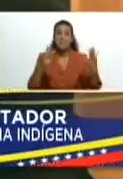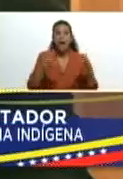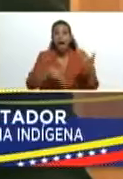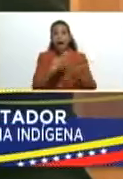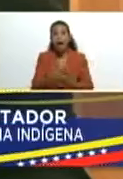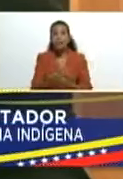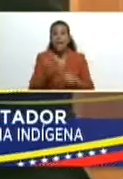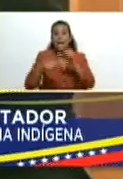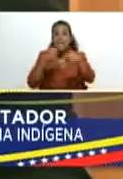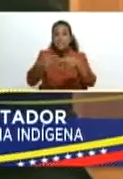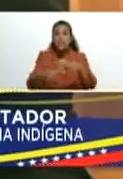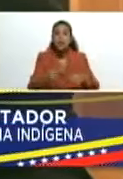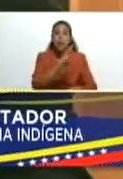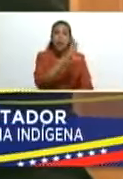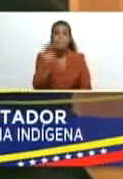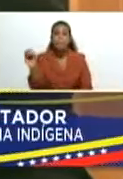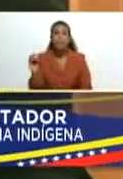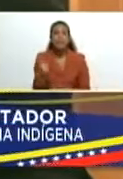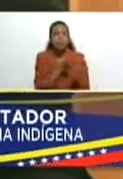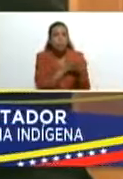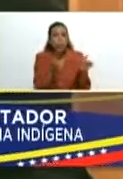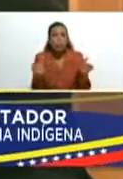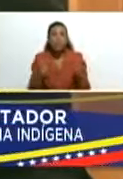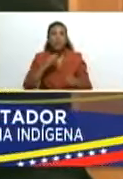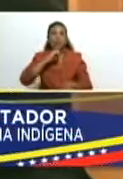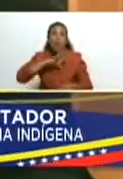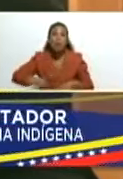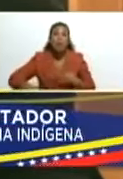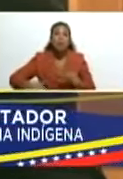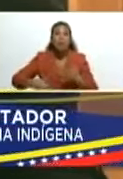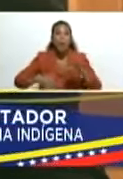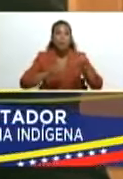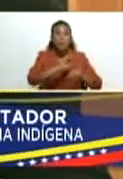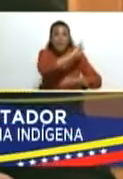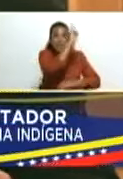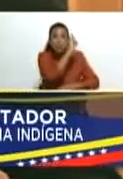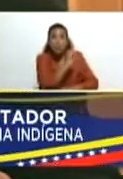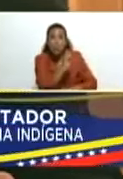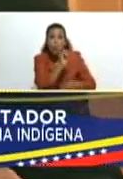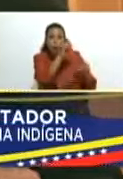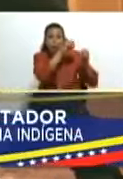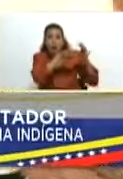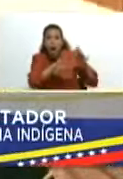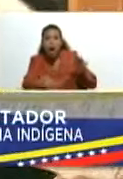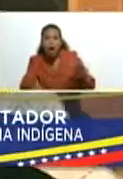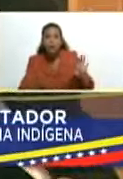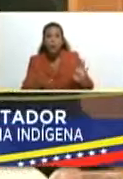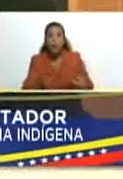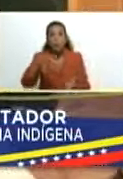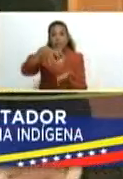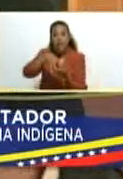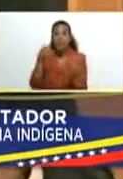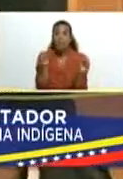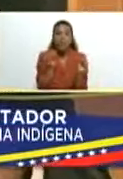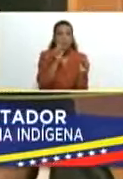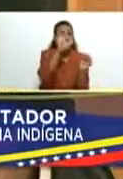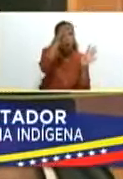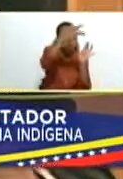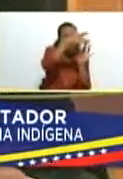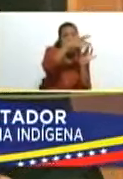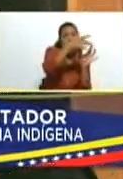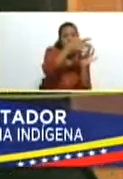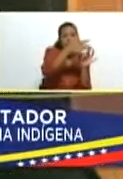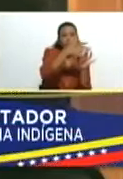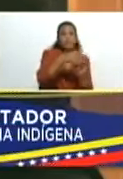XX. Diversidad étnico-cultural de los pueblos originarios del sur del lago de Maracaibo, municipio de Obispos, en el estado Mérida.